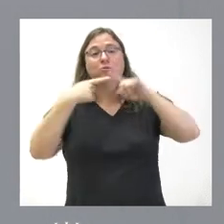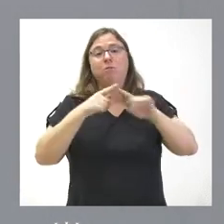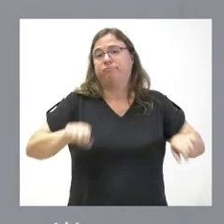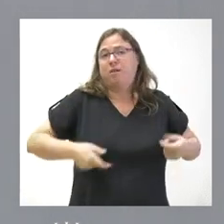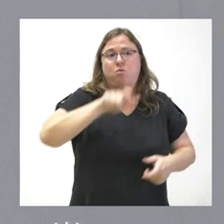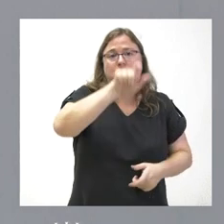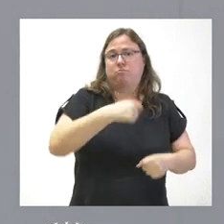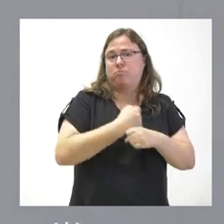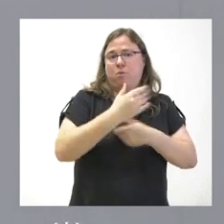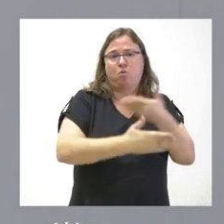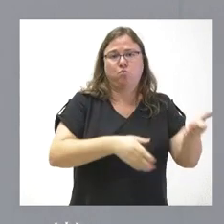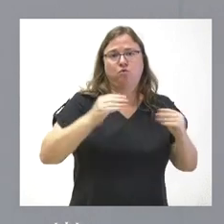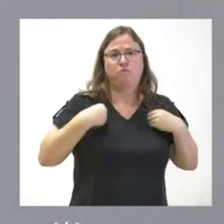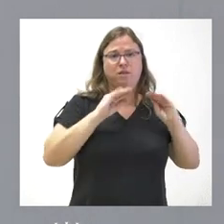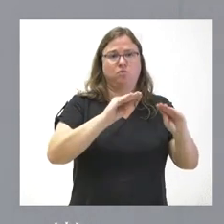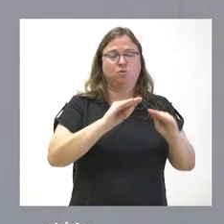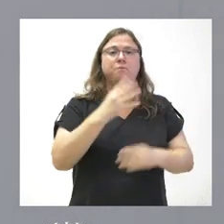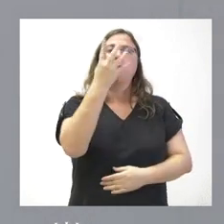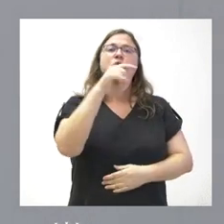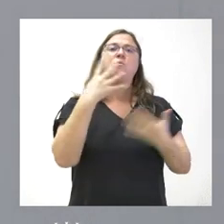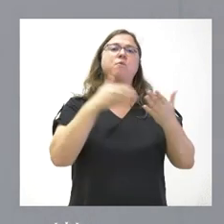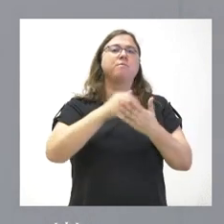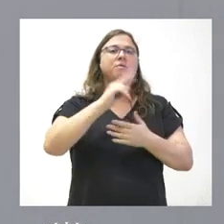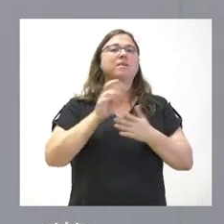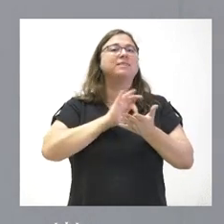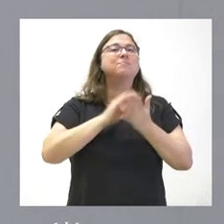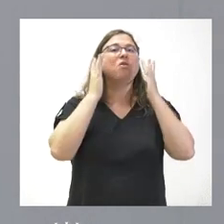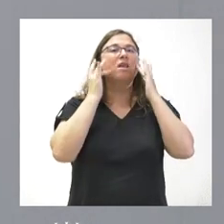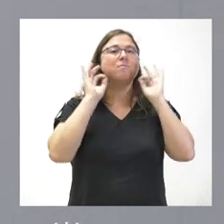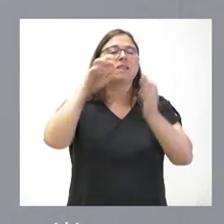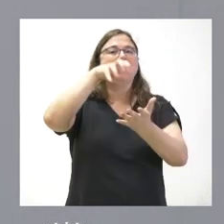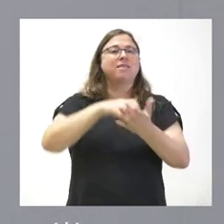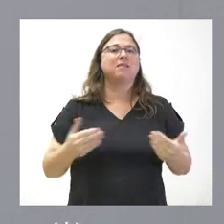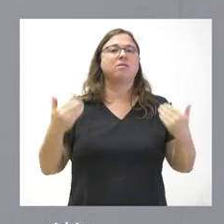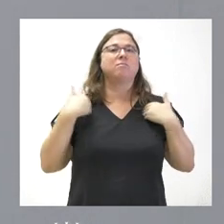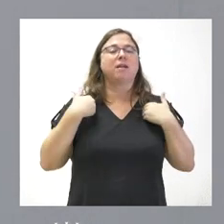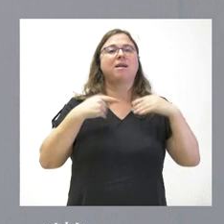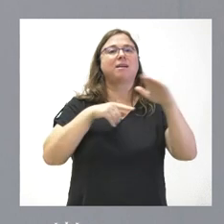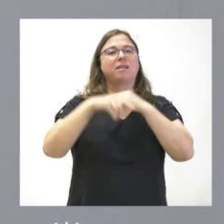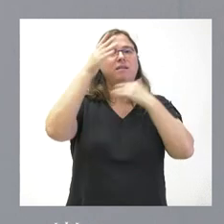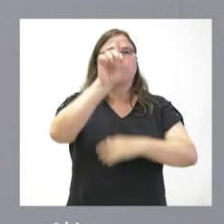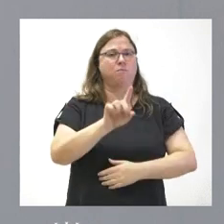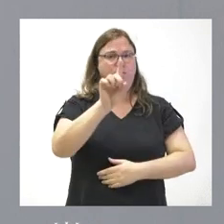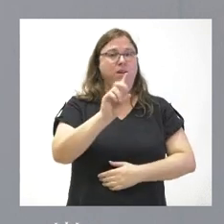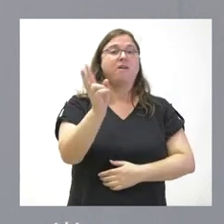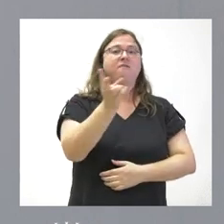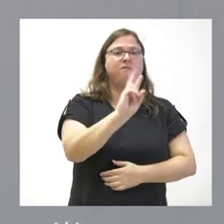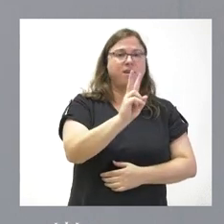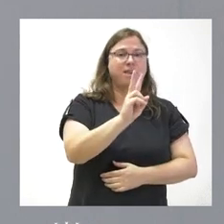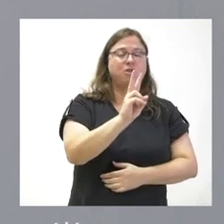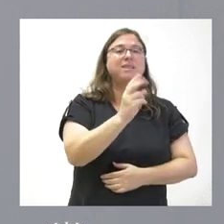humanas 4,9 millones de euros para el servicio de limpieza en los centros de la gerencia de atención primaria Valladolid